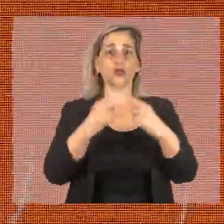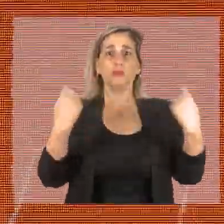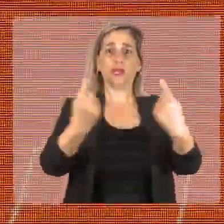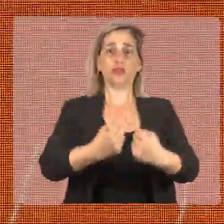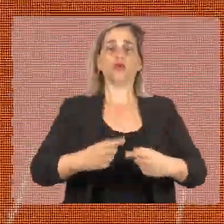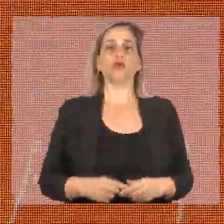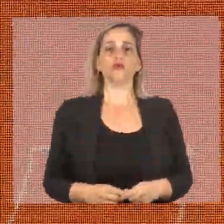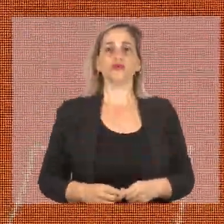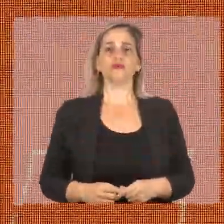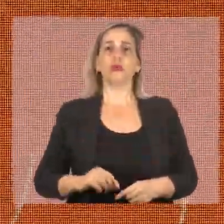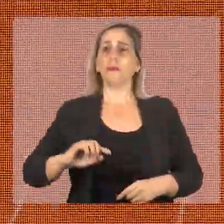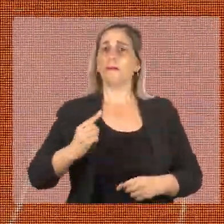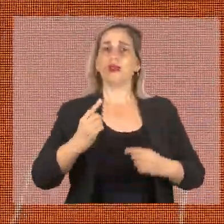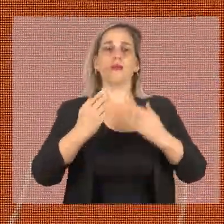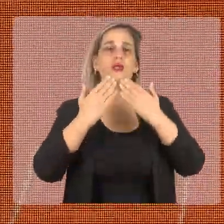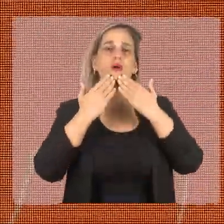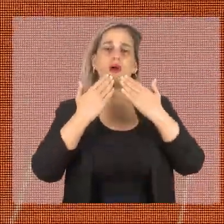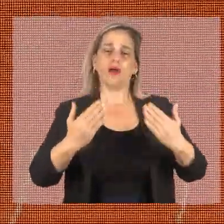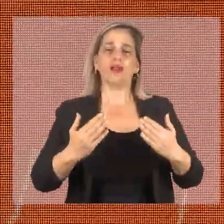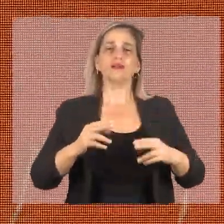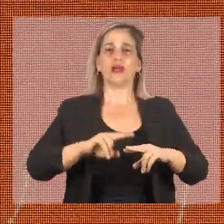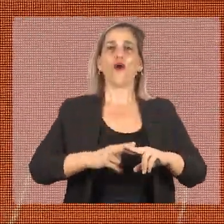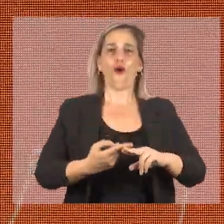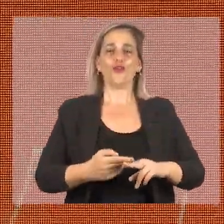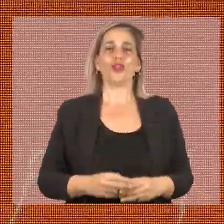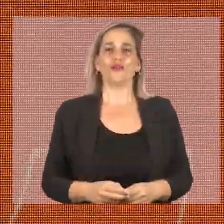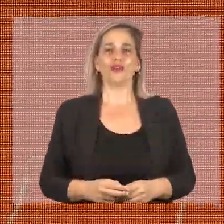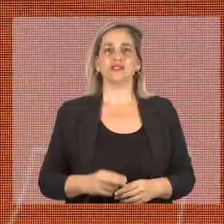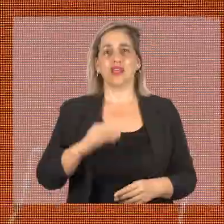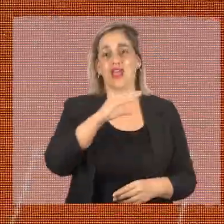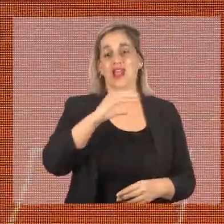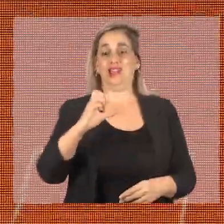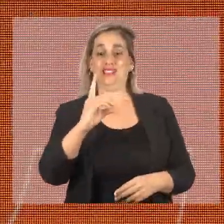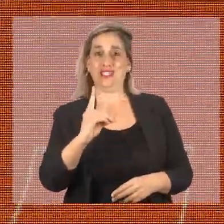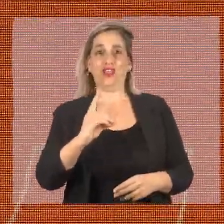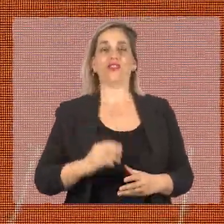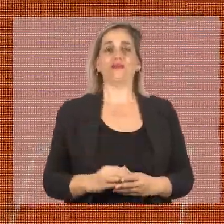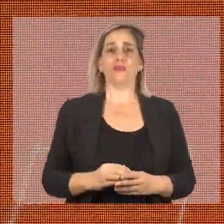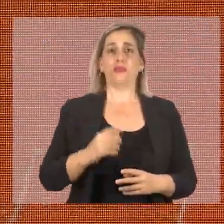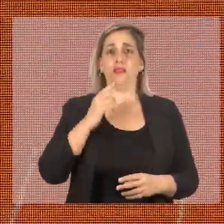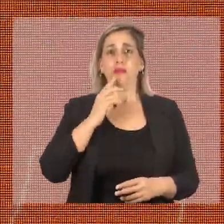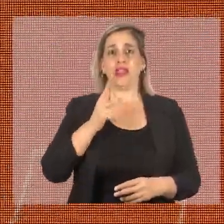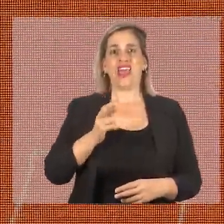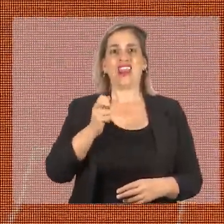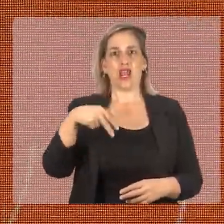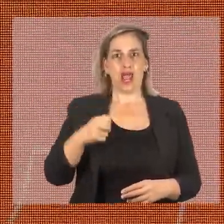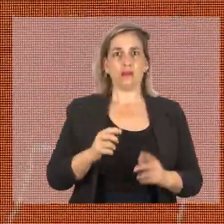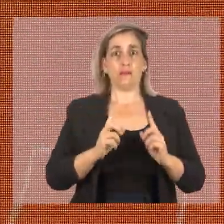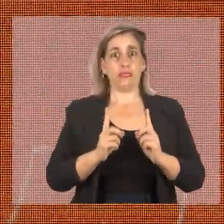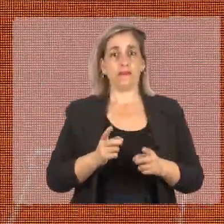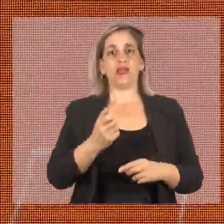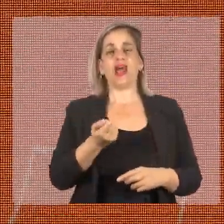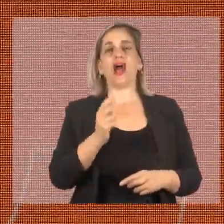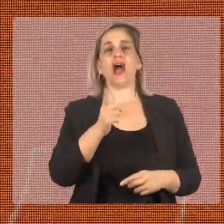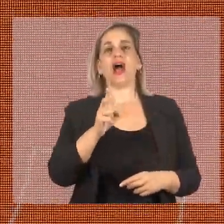Buenas noches para todos. Agradecerle una vez más al SED, a Hernán y Agustín.